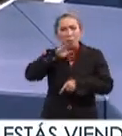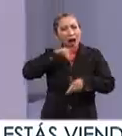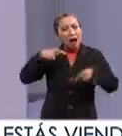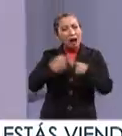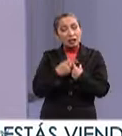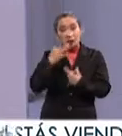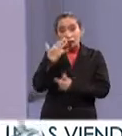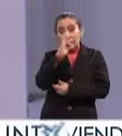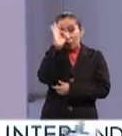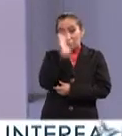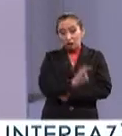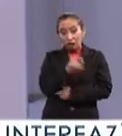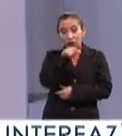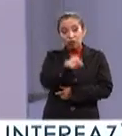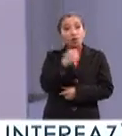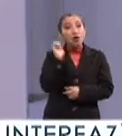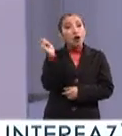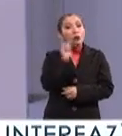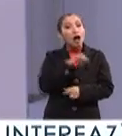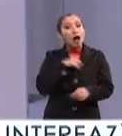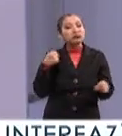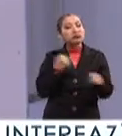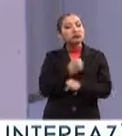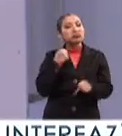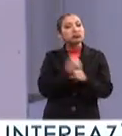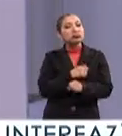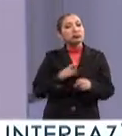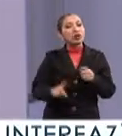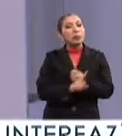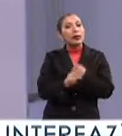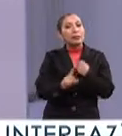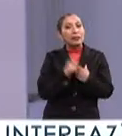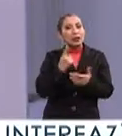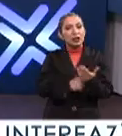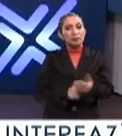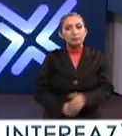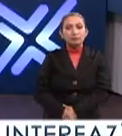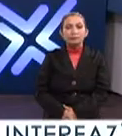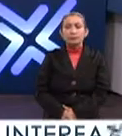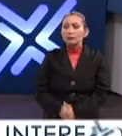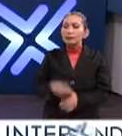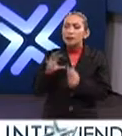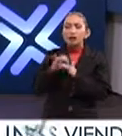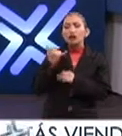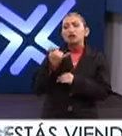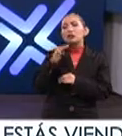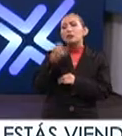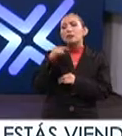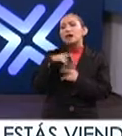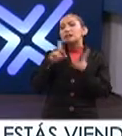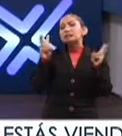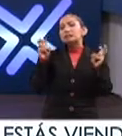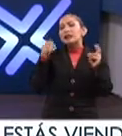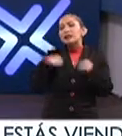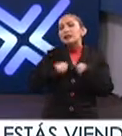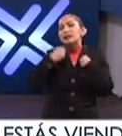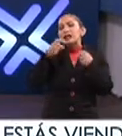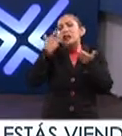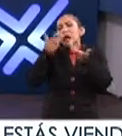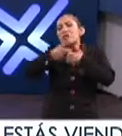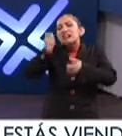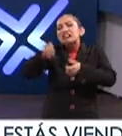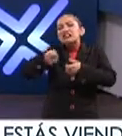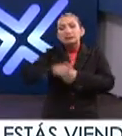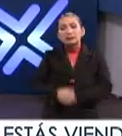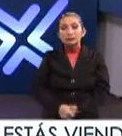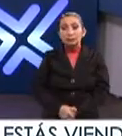nos dice el INJUVE, sufren violencia en el noviazgo. Yulima, platícanos un poco sobre este movimiento Vivir en Armonía, ¿de qué se